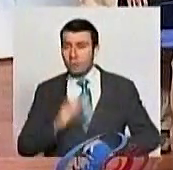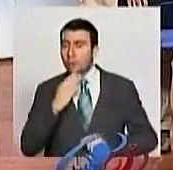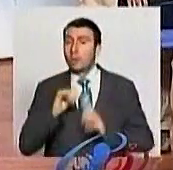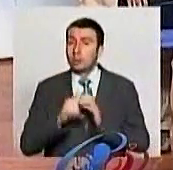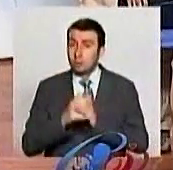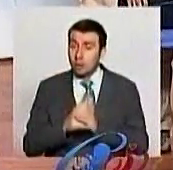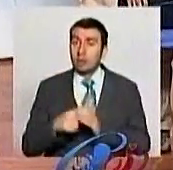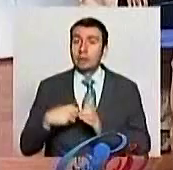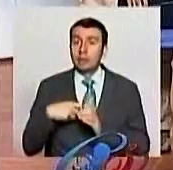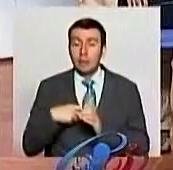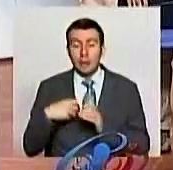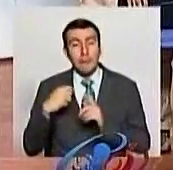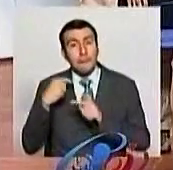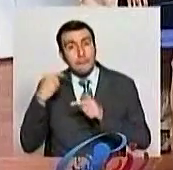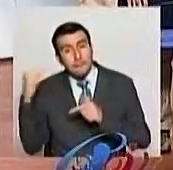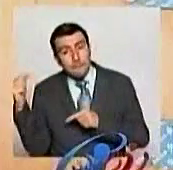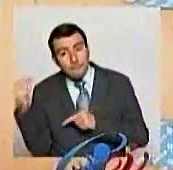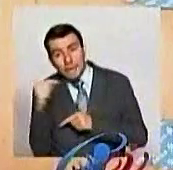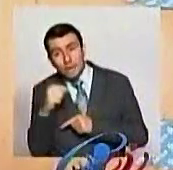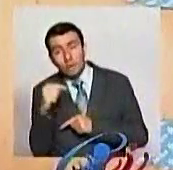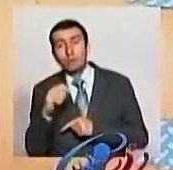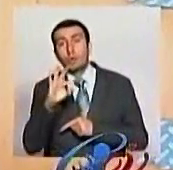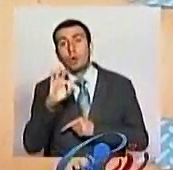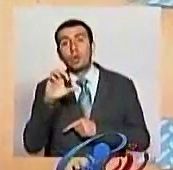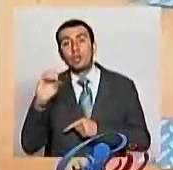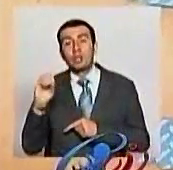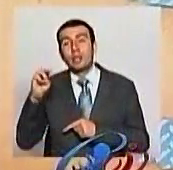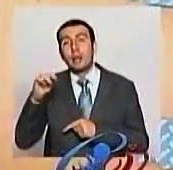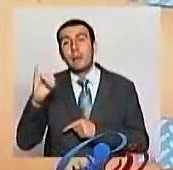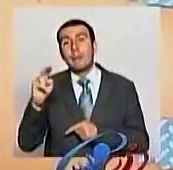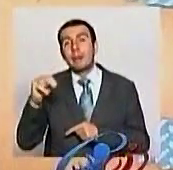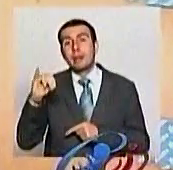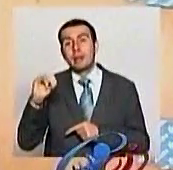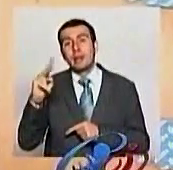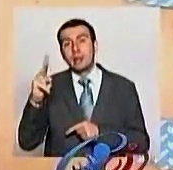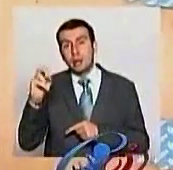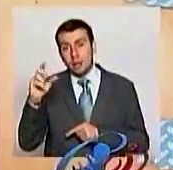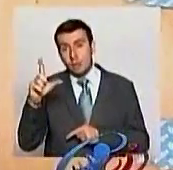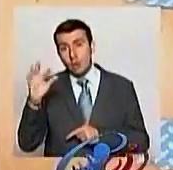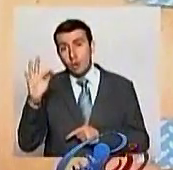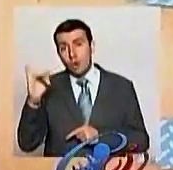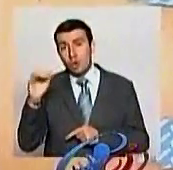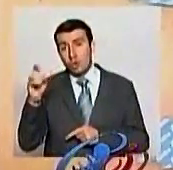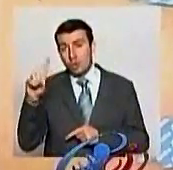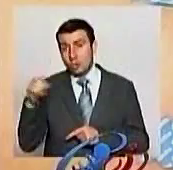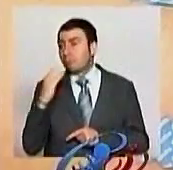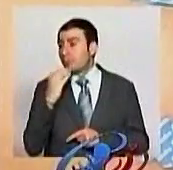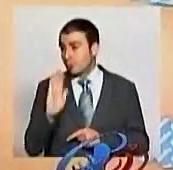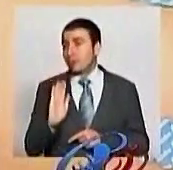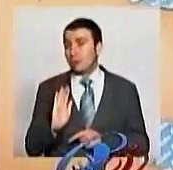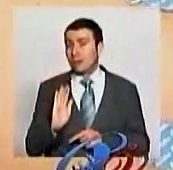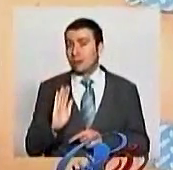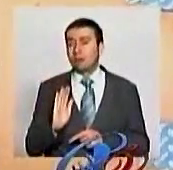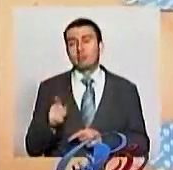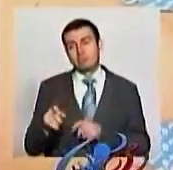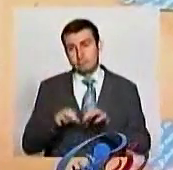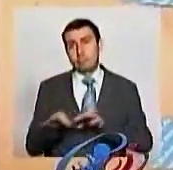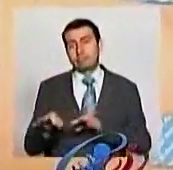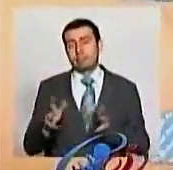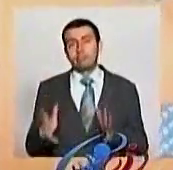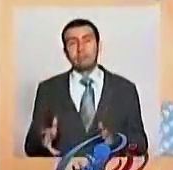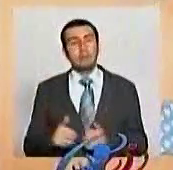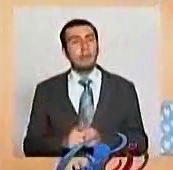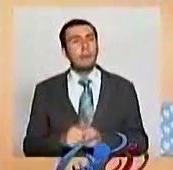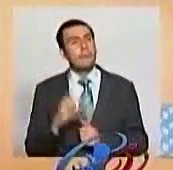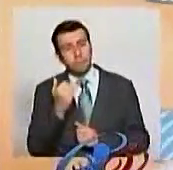carga de menos 80 milivoltios. Y resulta que esos que está poniendo la doctora Carolina, que son electrodos, están percibiendo